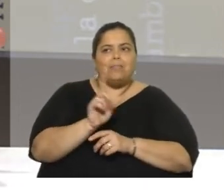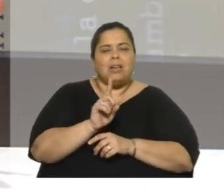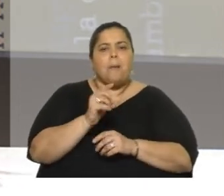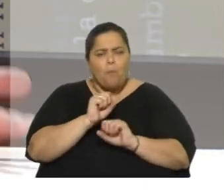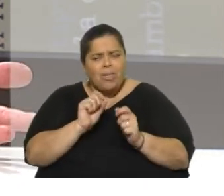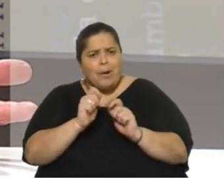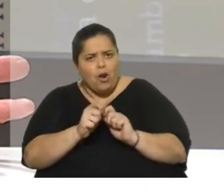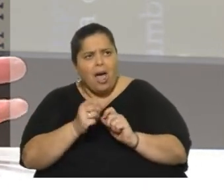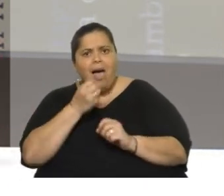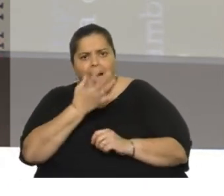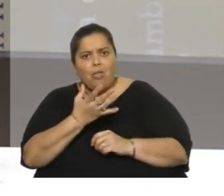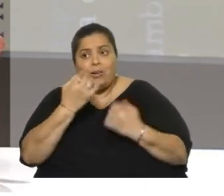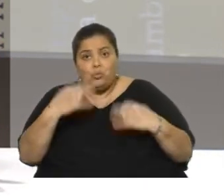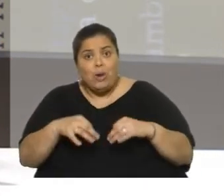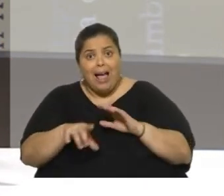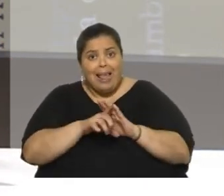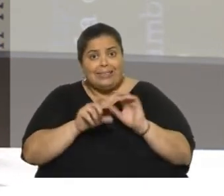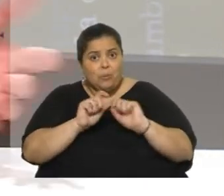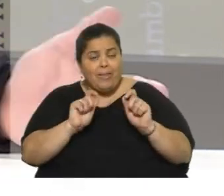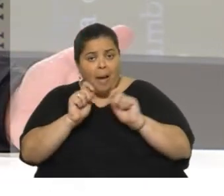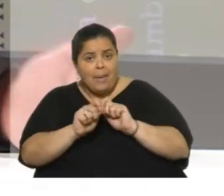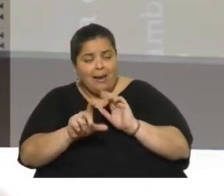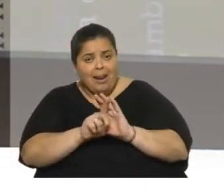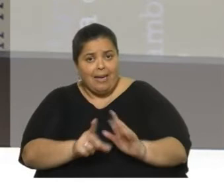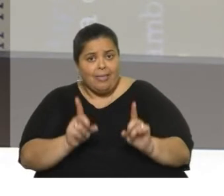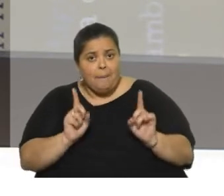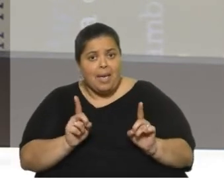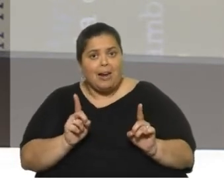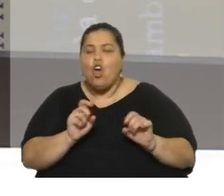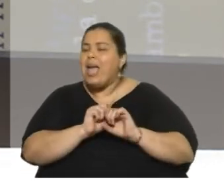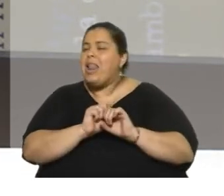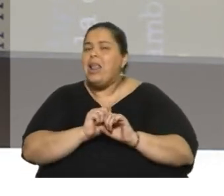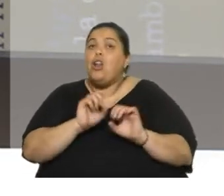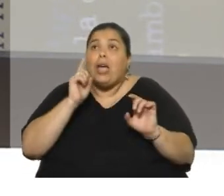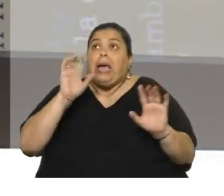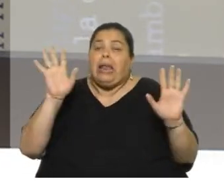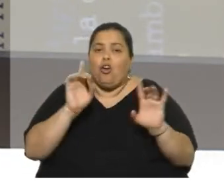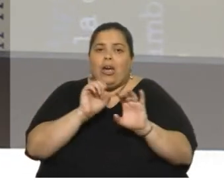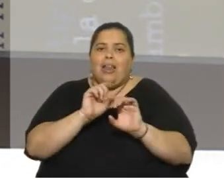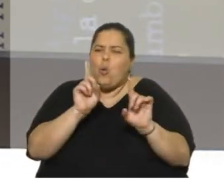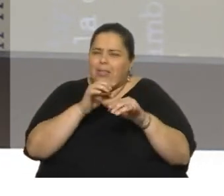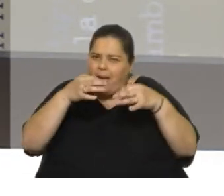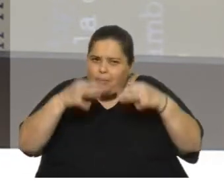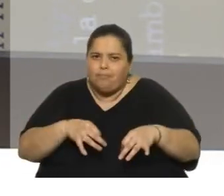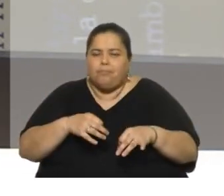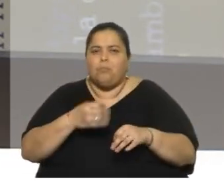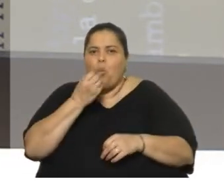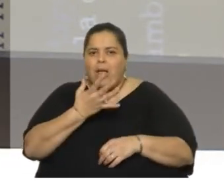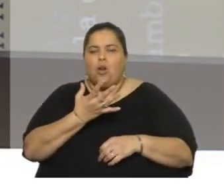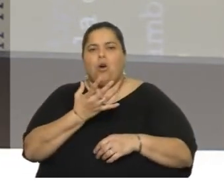ser cambiado, es una ley. Se cambian las leyes. La ley, lo que no podemos, creo yo que no está bueno, es